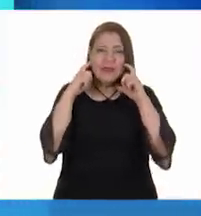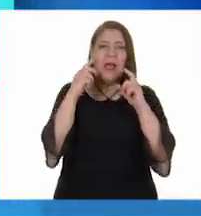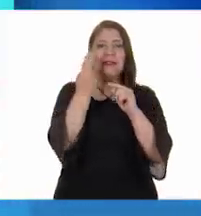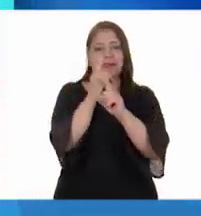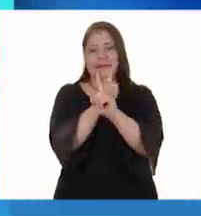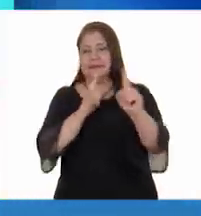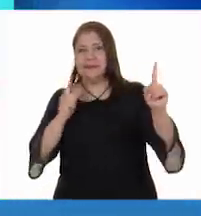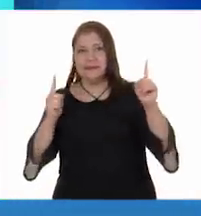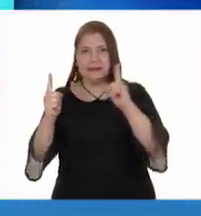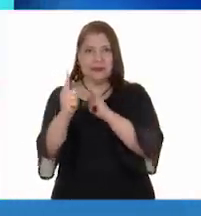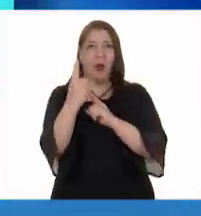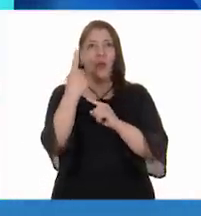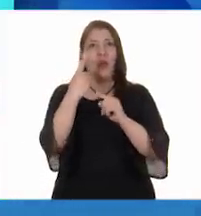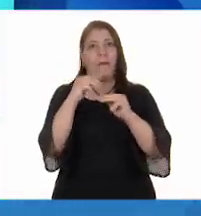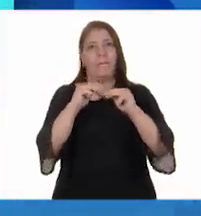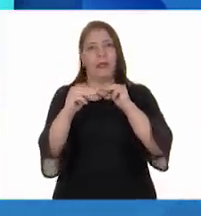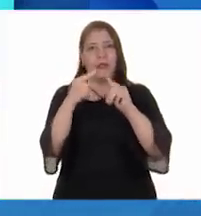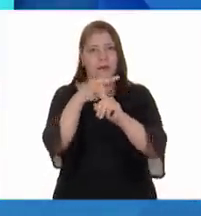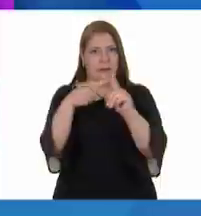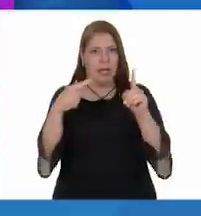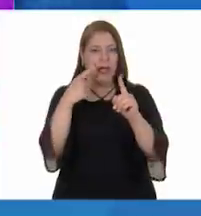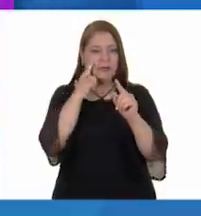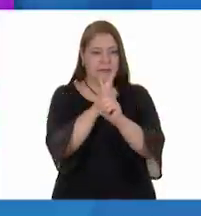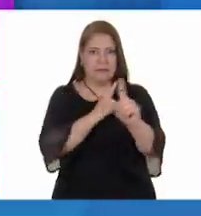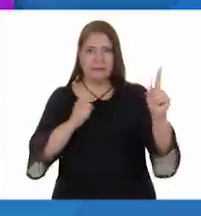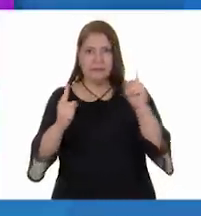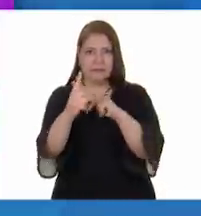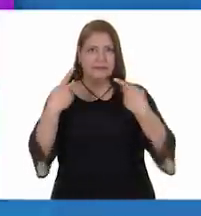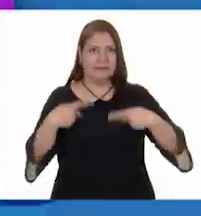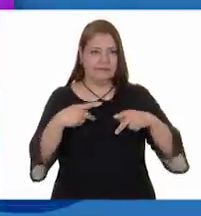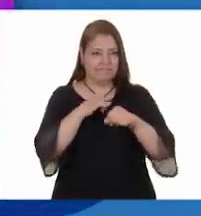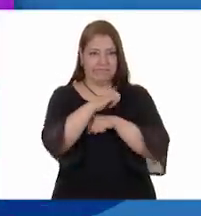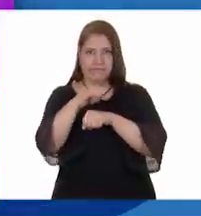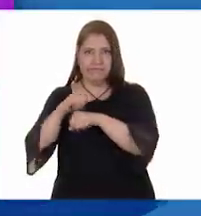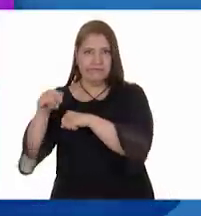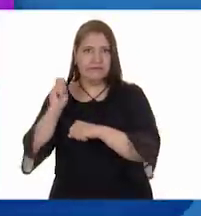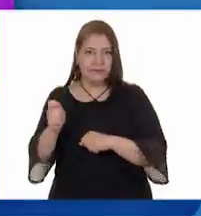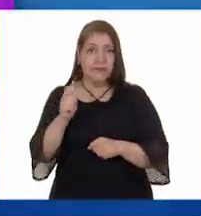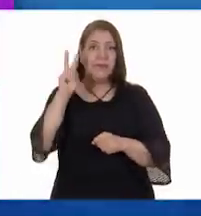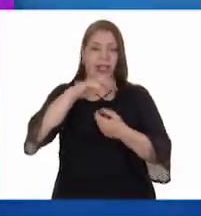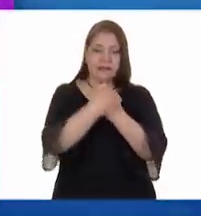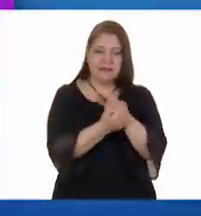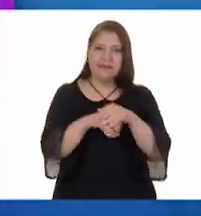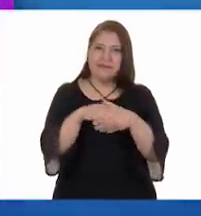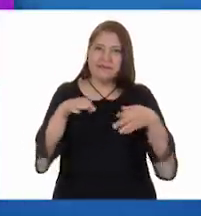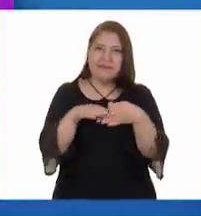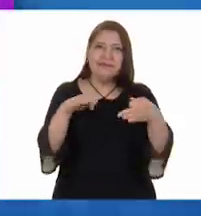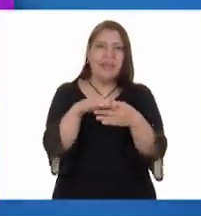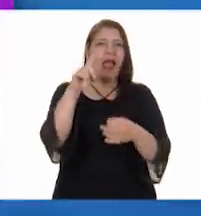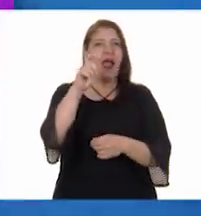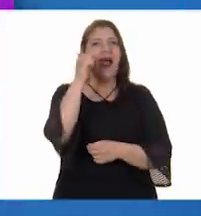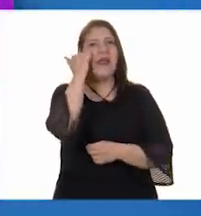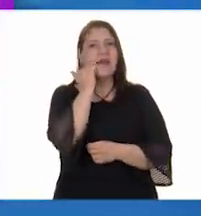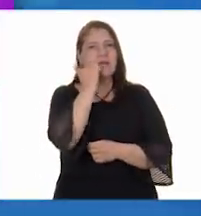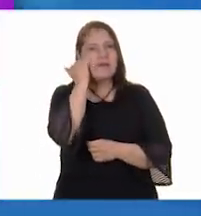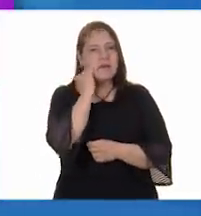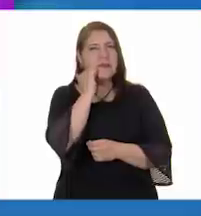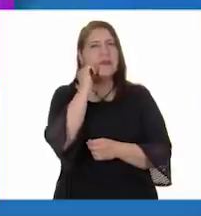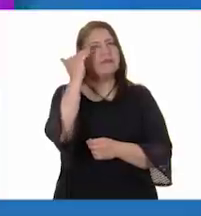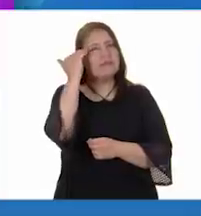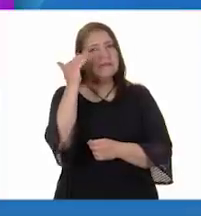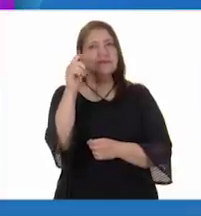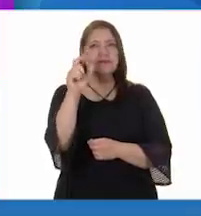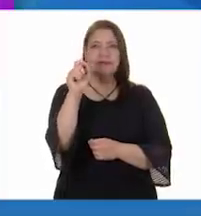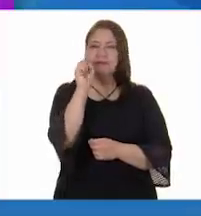una distancia mínima de 1.5 metros entre tú y los demás. Lávate las manos muy seguido con agua y jabón por lo menos